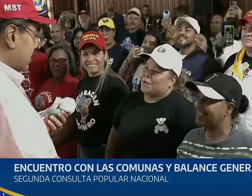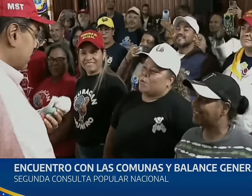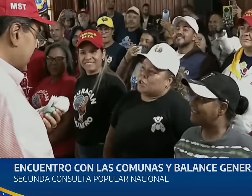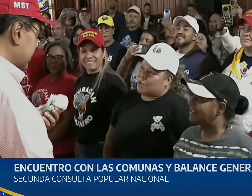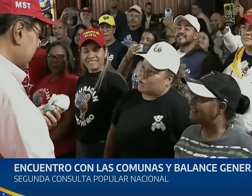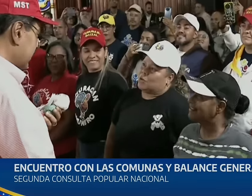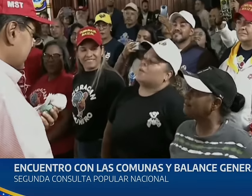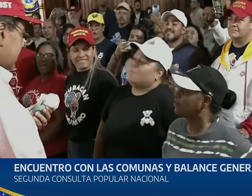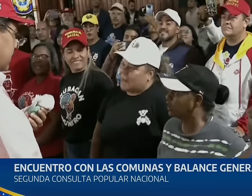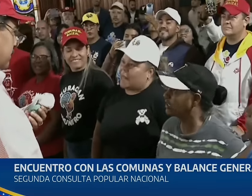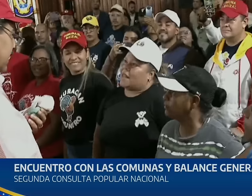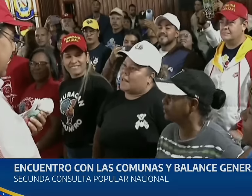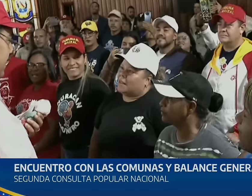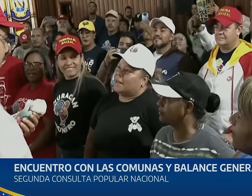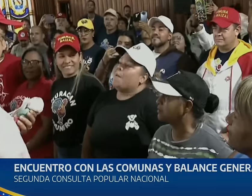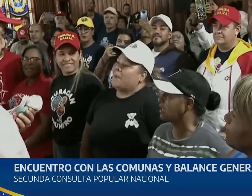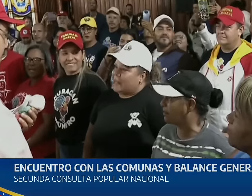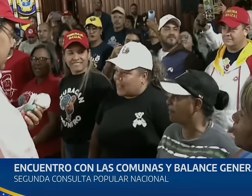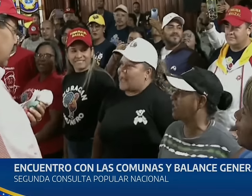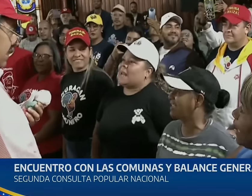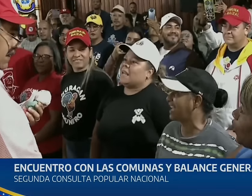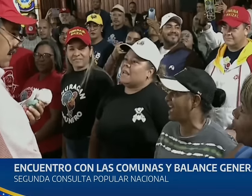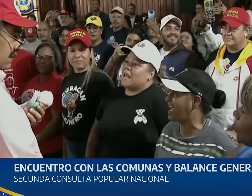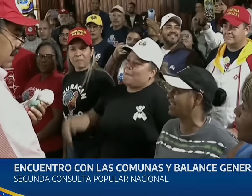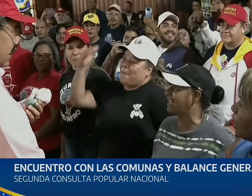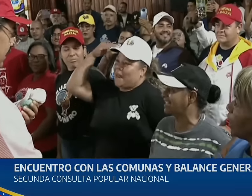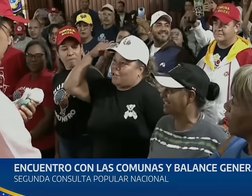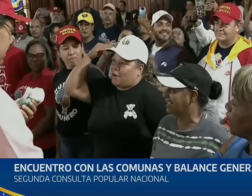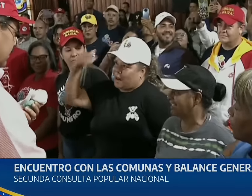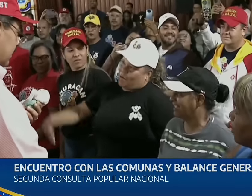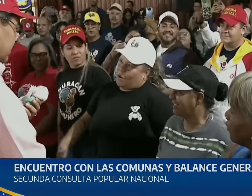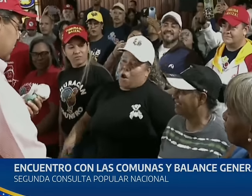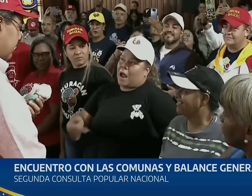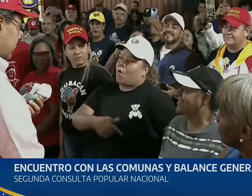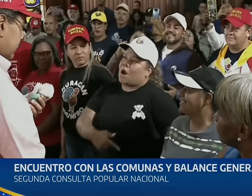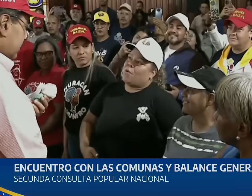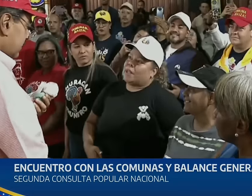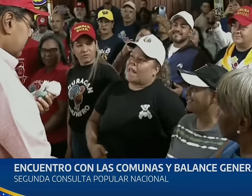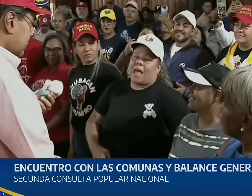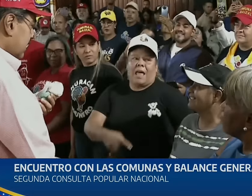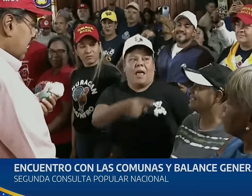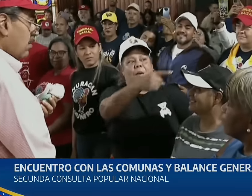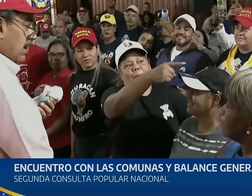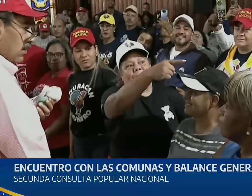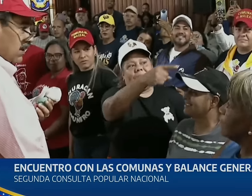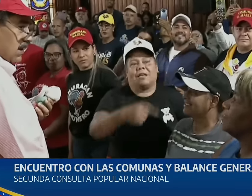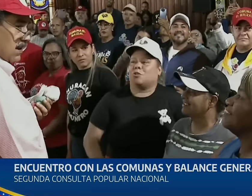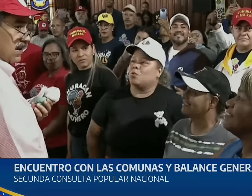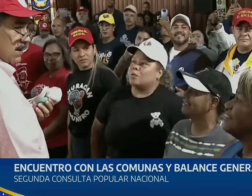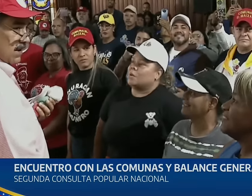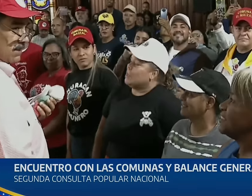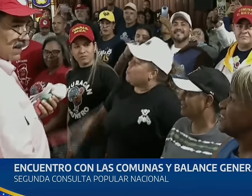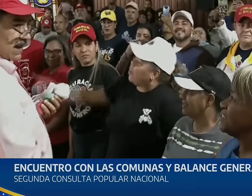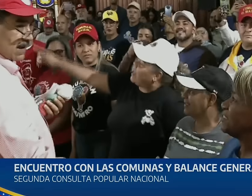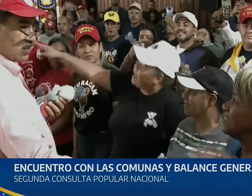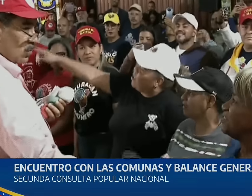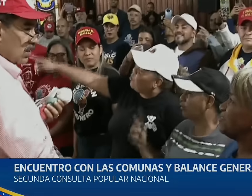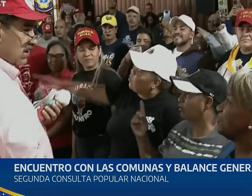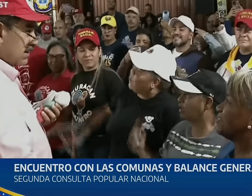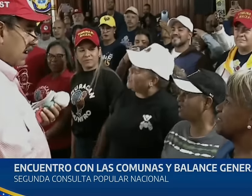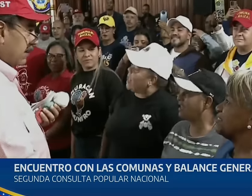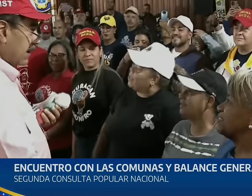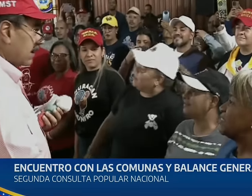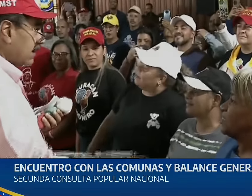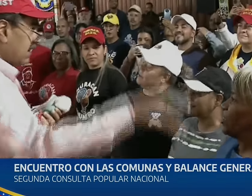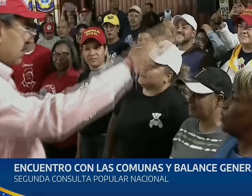precisamente a los ministros, a los vicepresidentes y a las autoridades competentes para que continúen ejerciendo